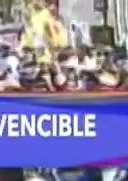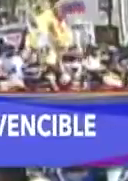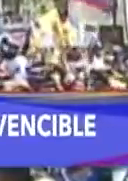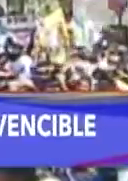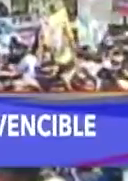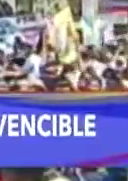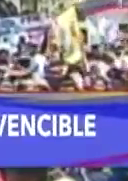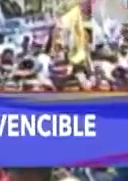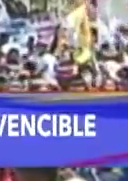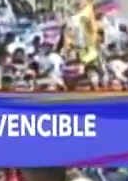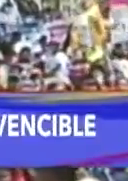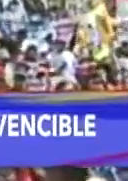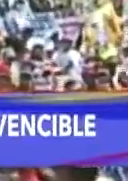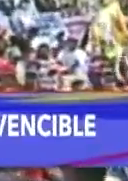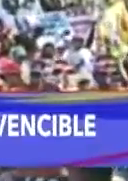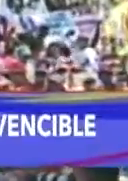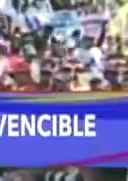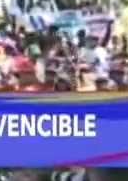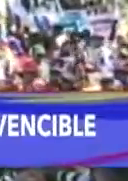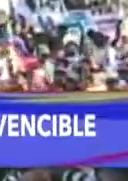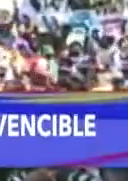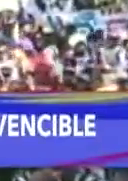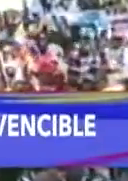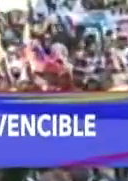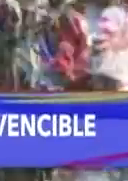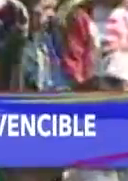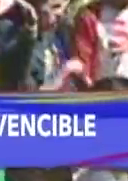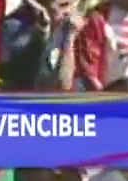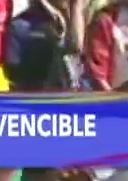Levanten la mano los invencibles.